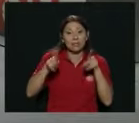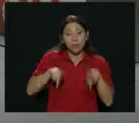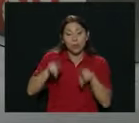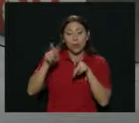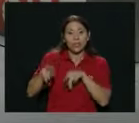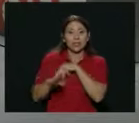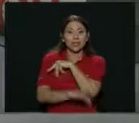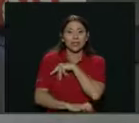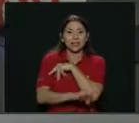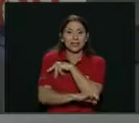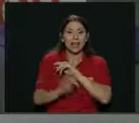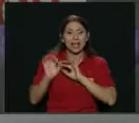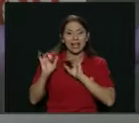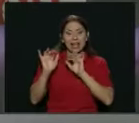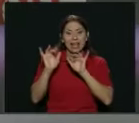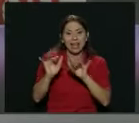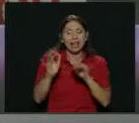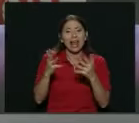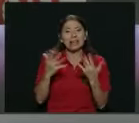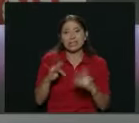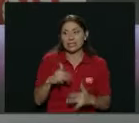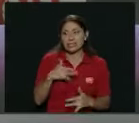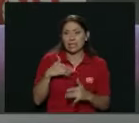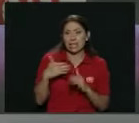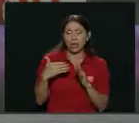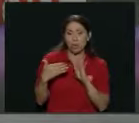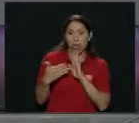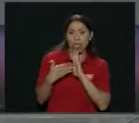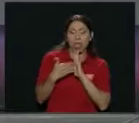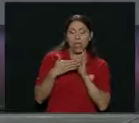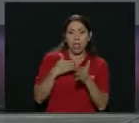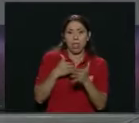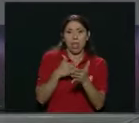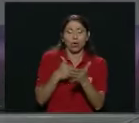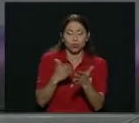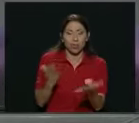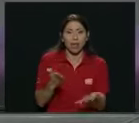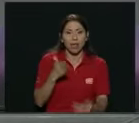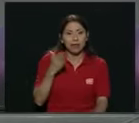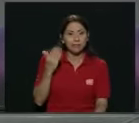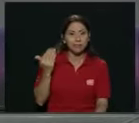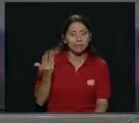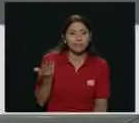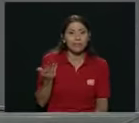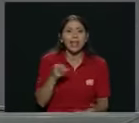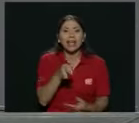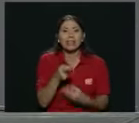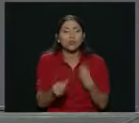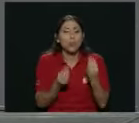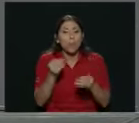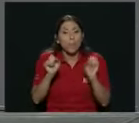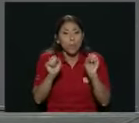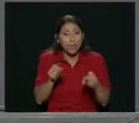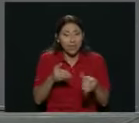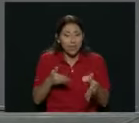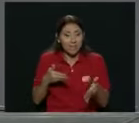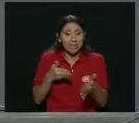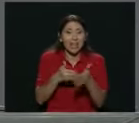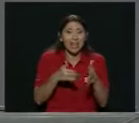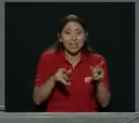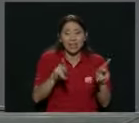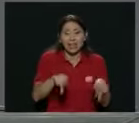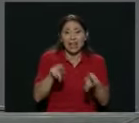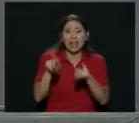acosada. ¿Qué tanto puede esto afectar el tema de que la gente de alguna